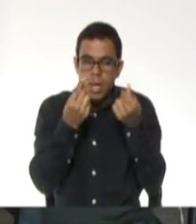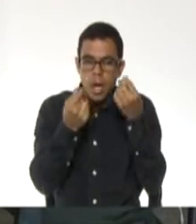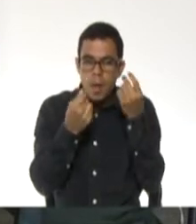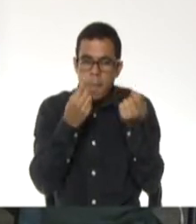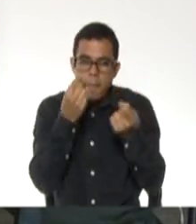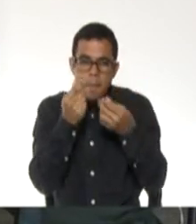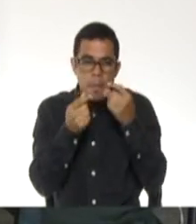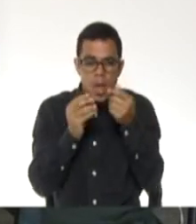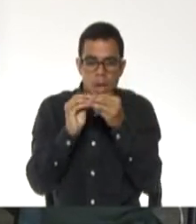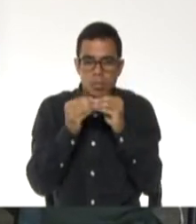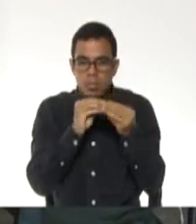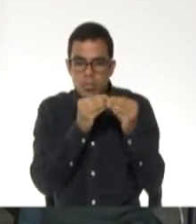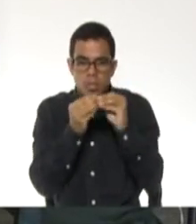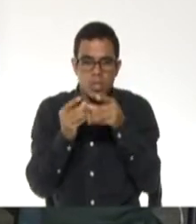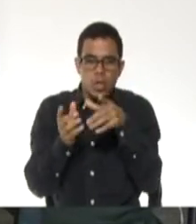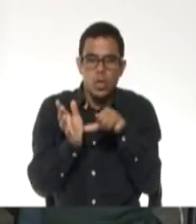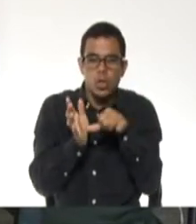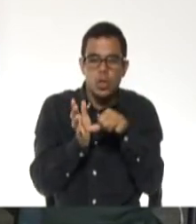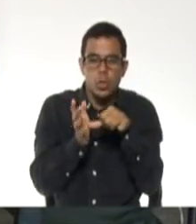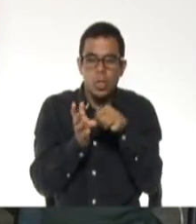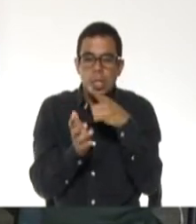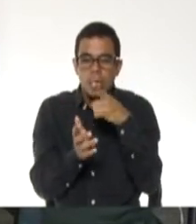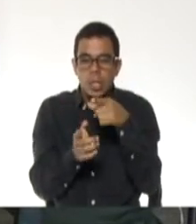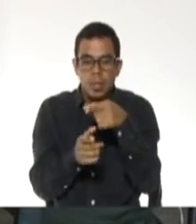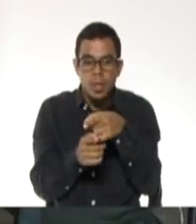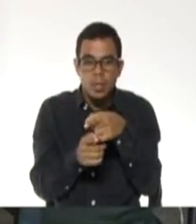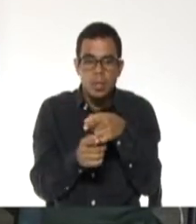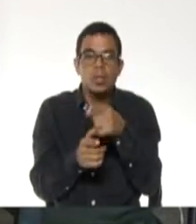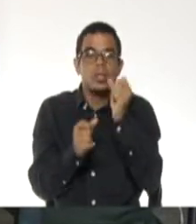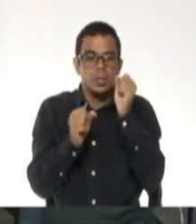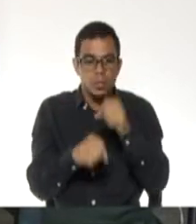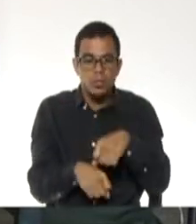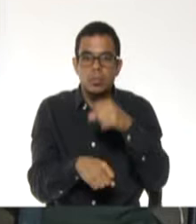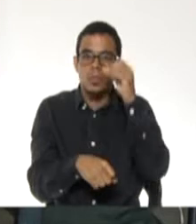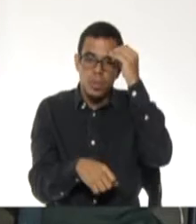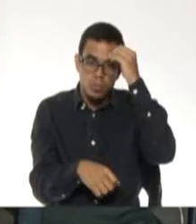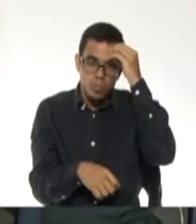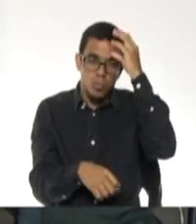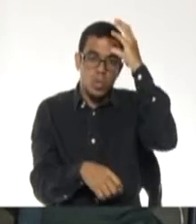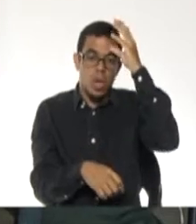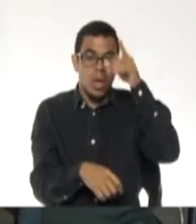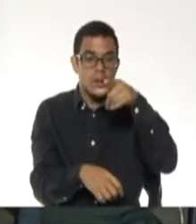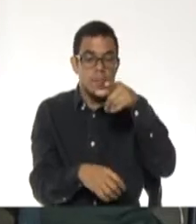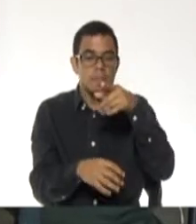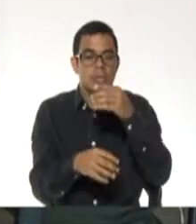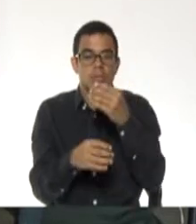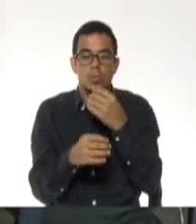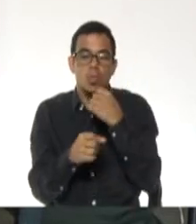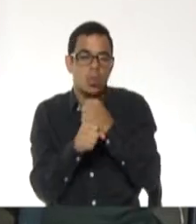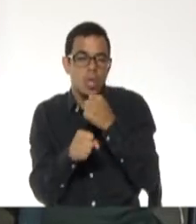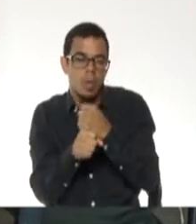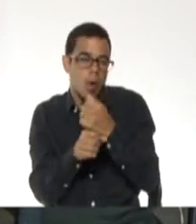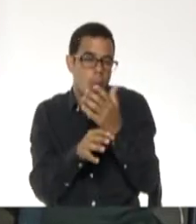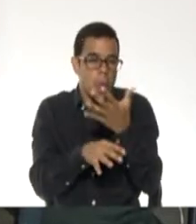en la reparación en este caso de la plancha, estarían en la capacidad de ir a casa a hacer un trabajo